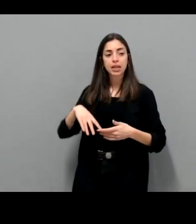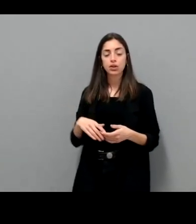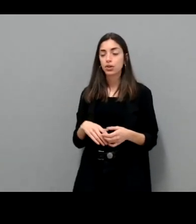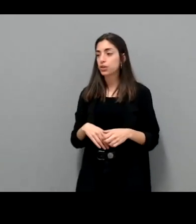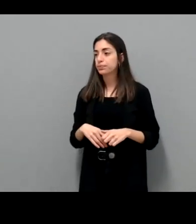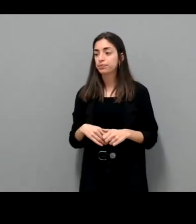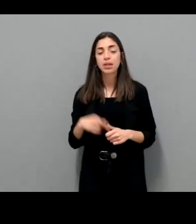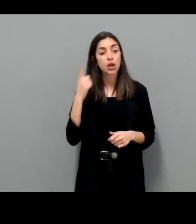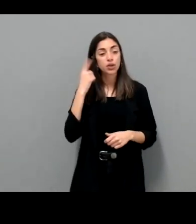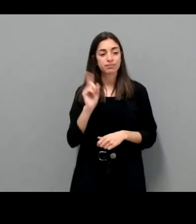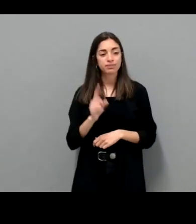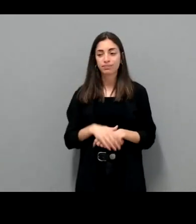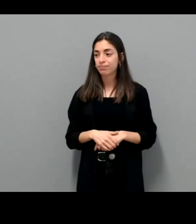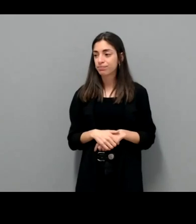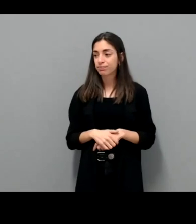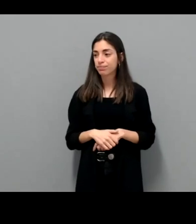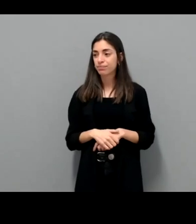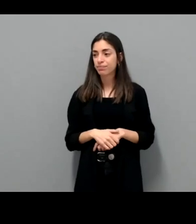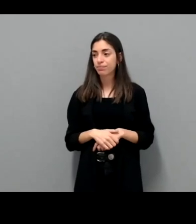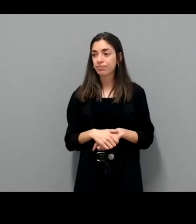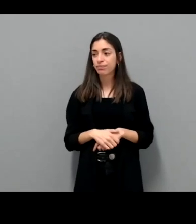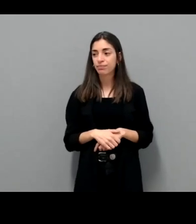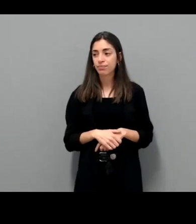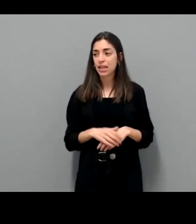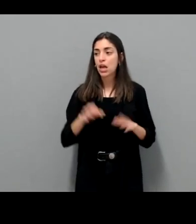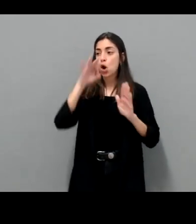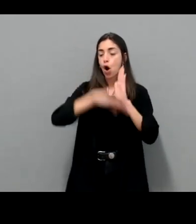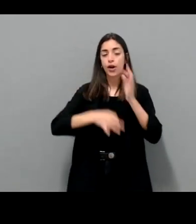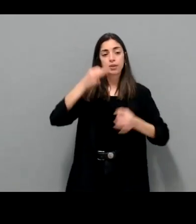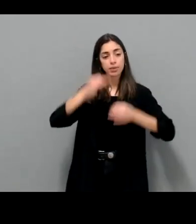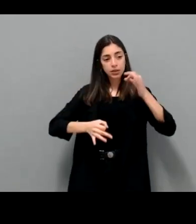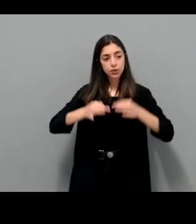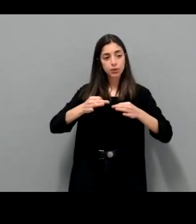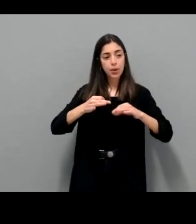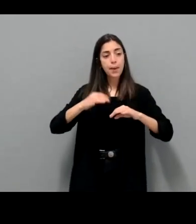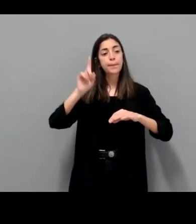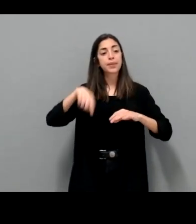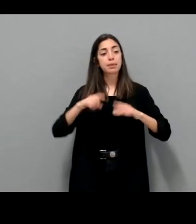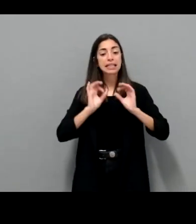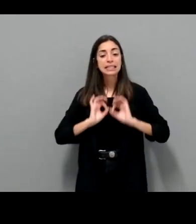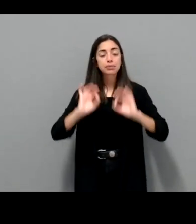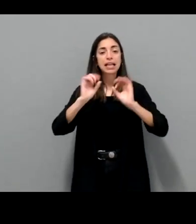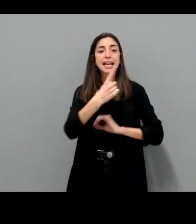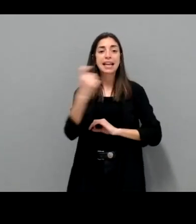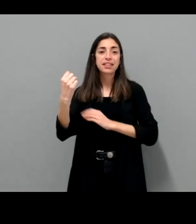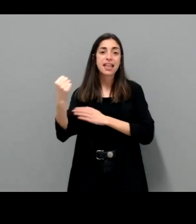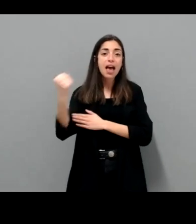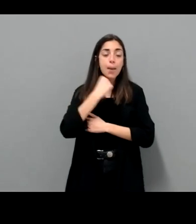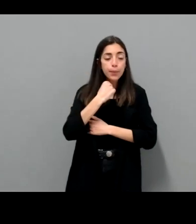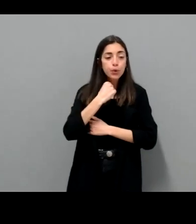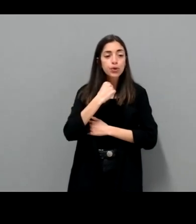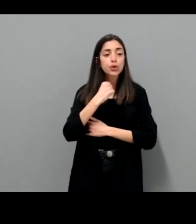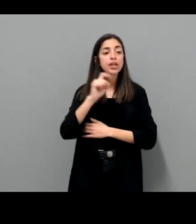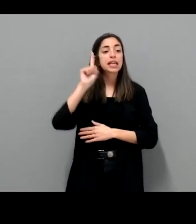nombrarlas en nuestro ordenamiento jurídico, de forma específica, con sus necesidades de apoyo y con